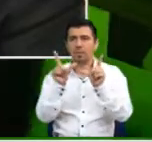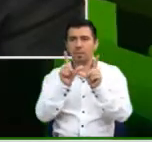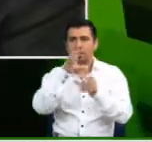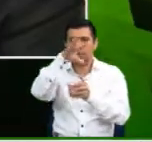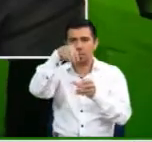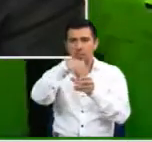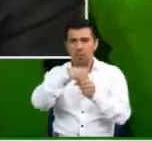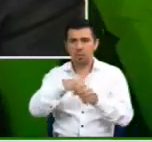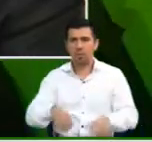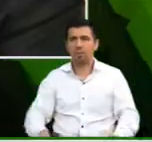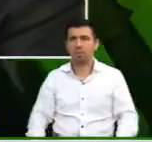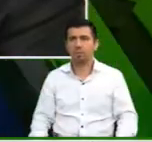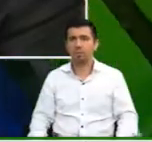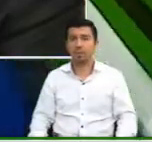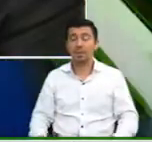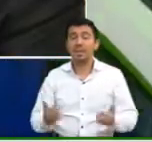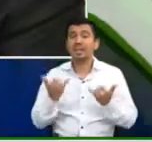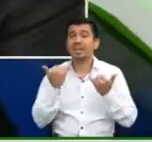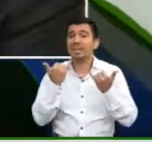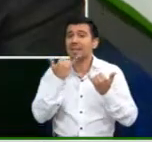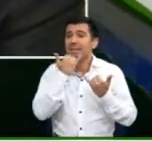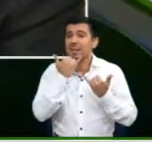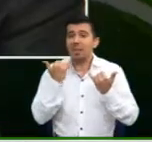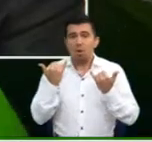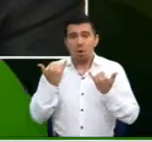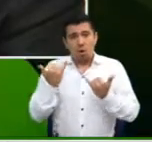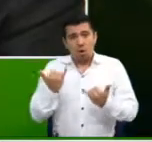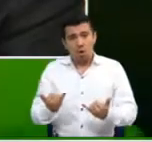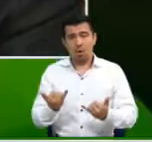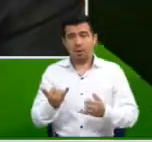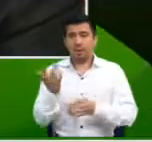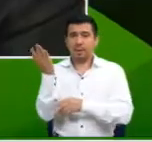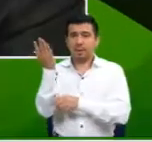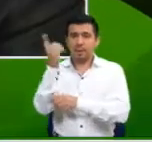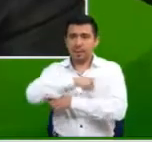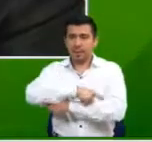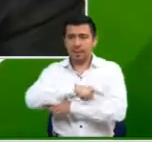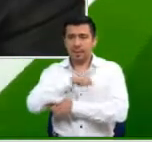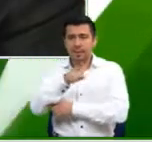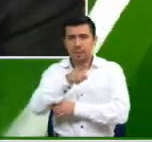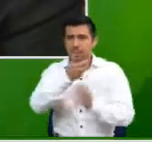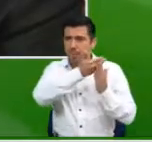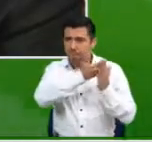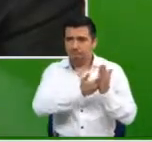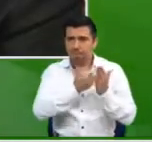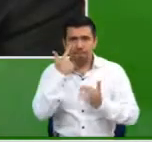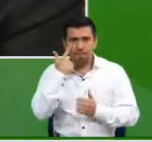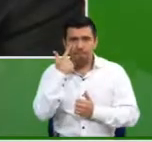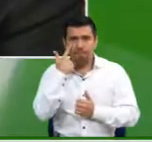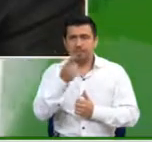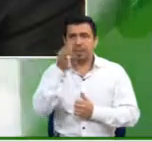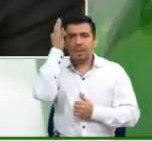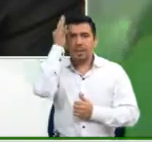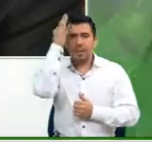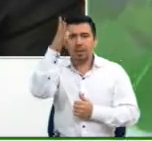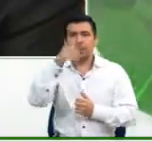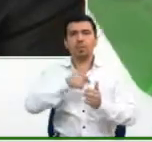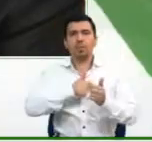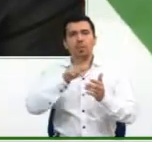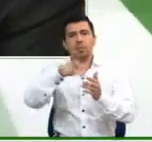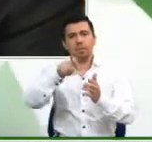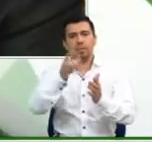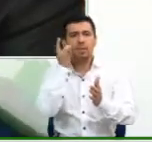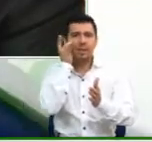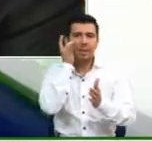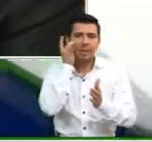sacar una programación preventiva de una eventual situación de crisis con el agua